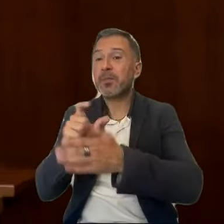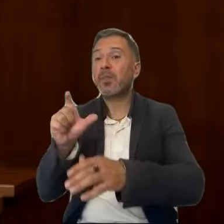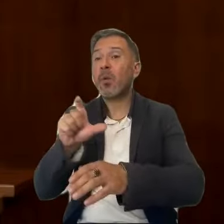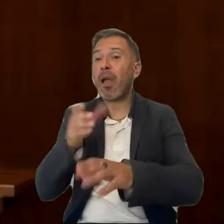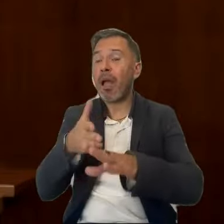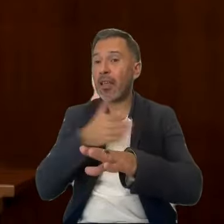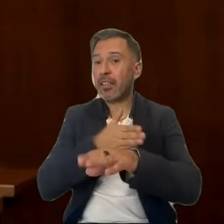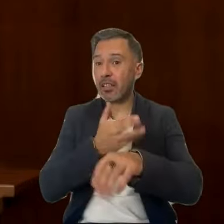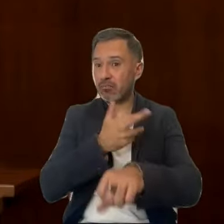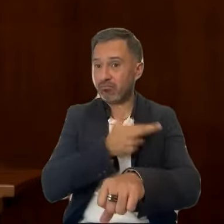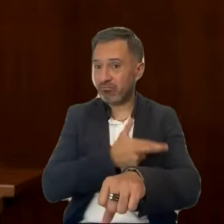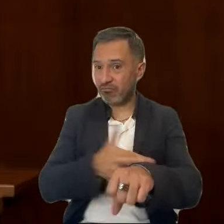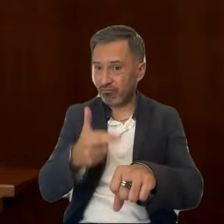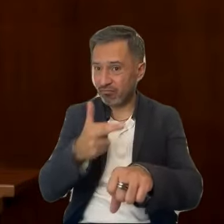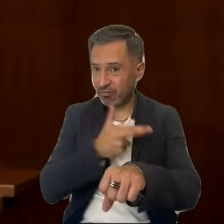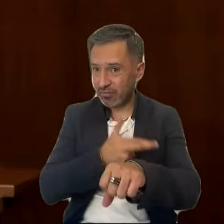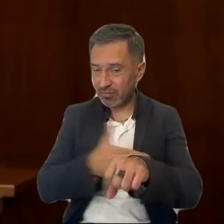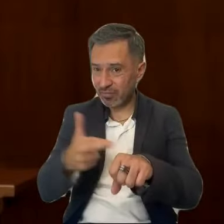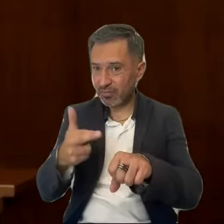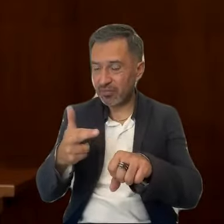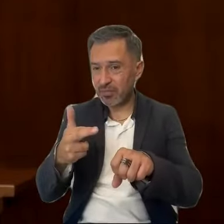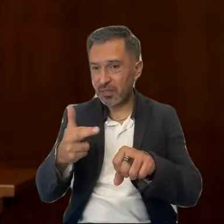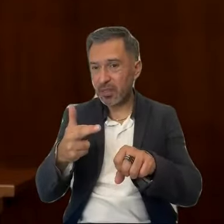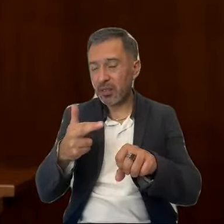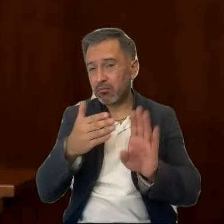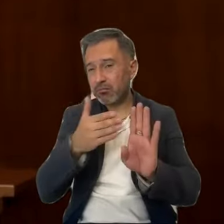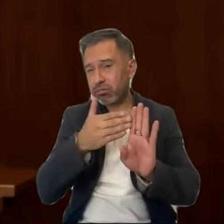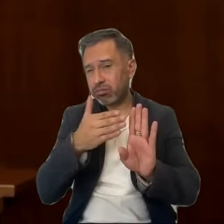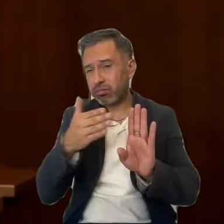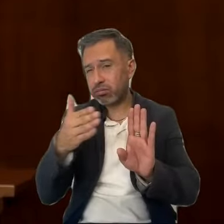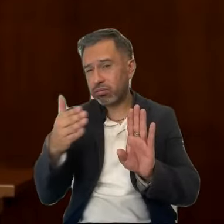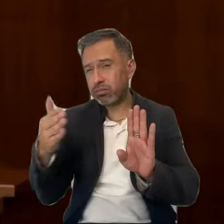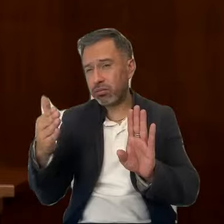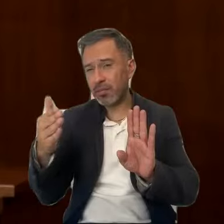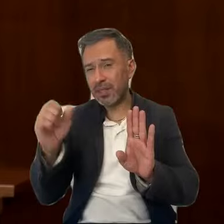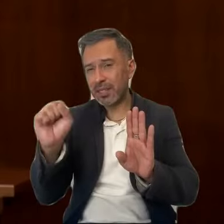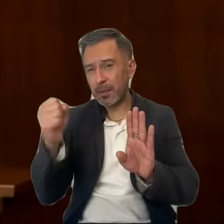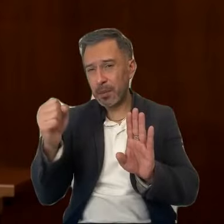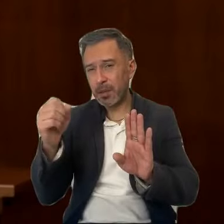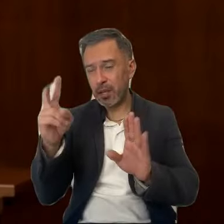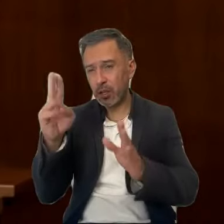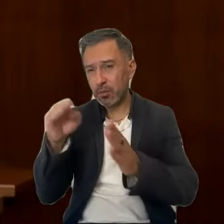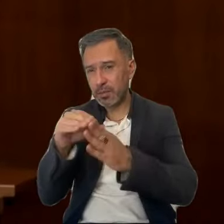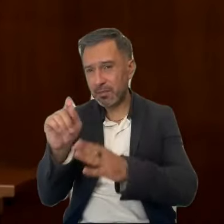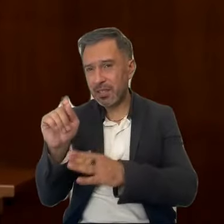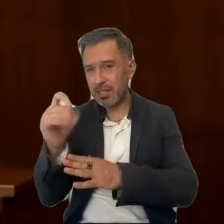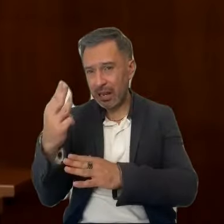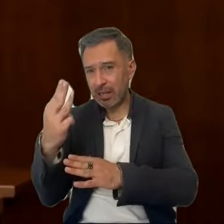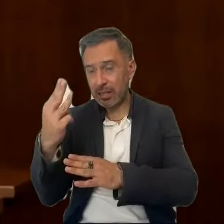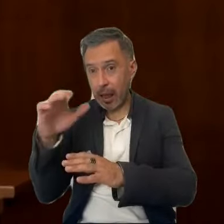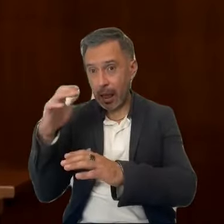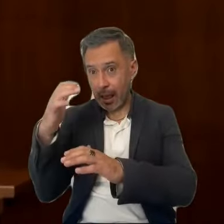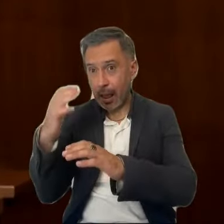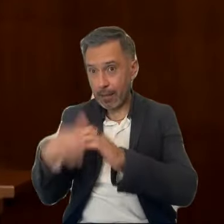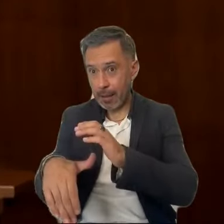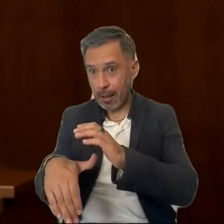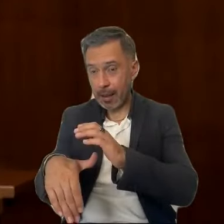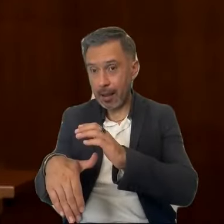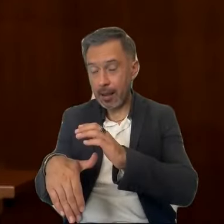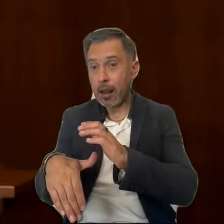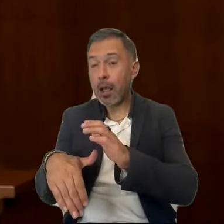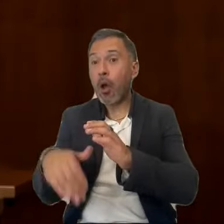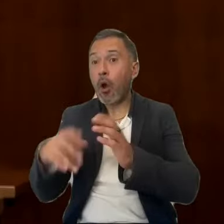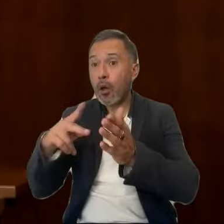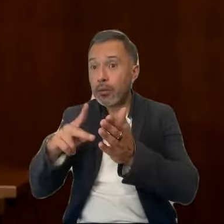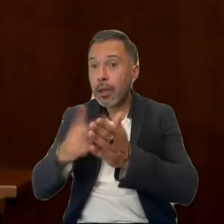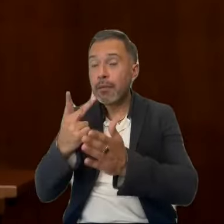sustanciación que terminó en septiembre 2023, no ha podido reacreditarse. Sin